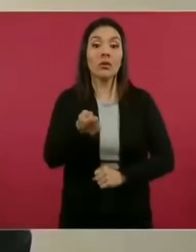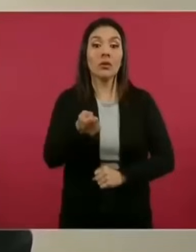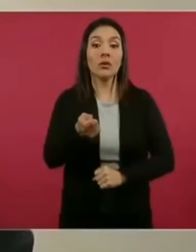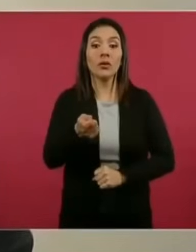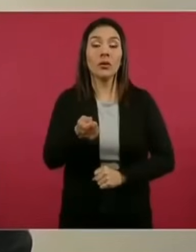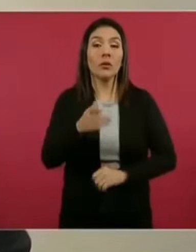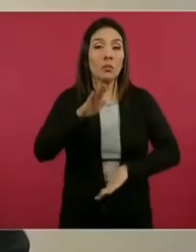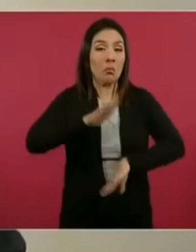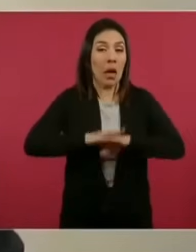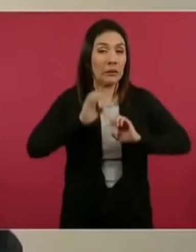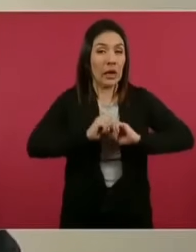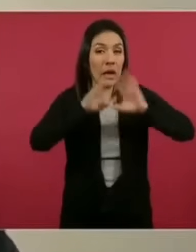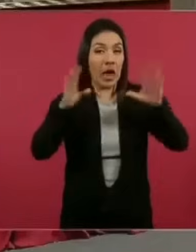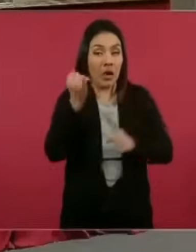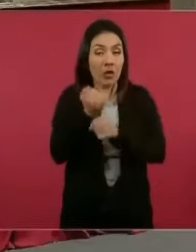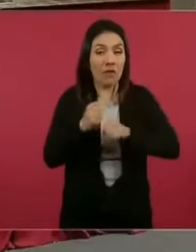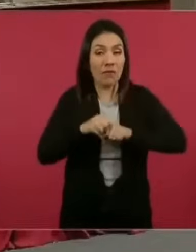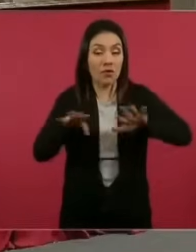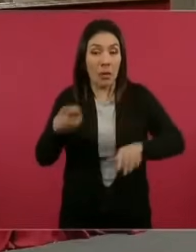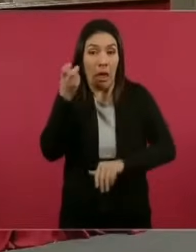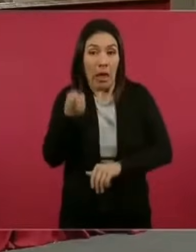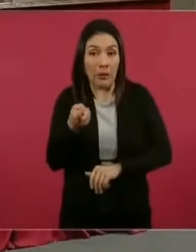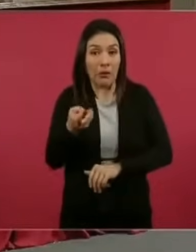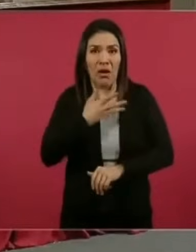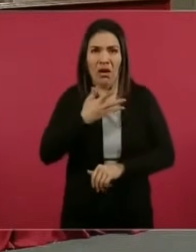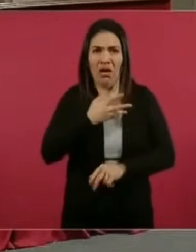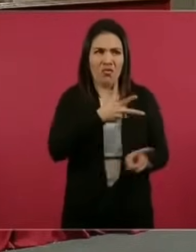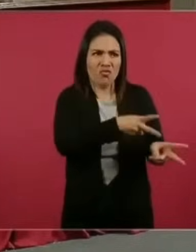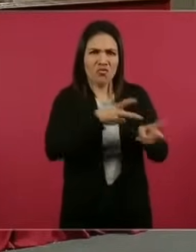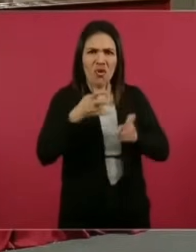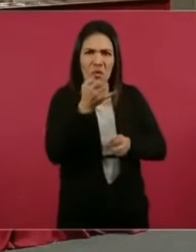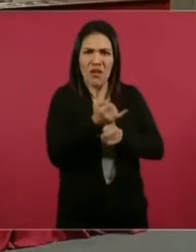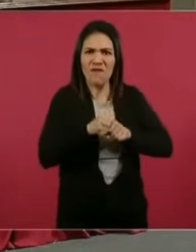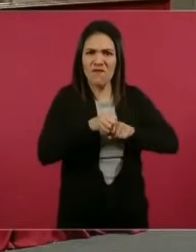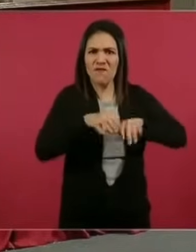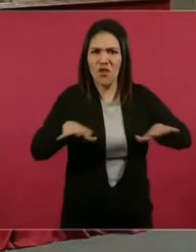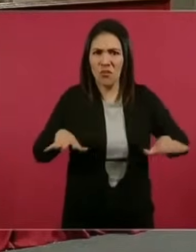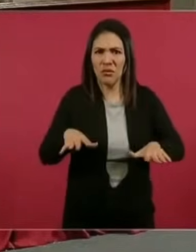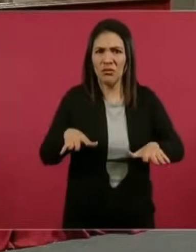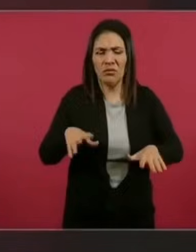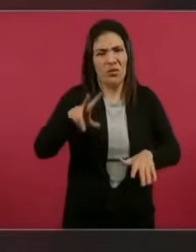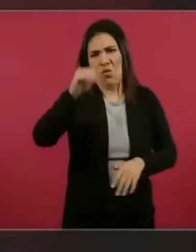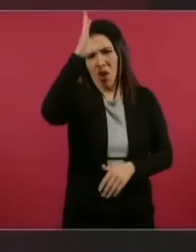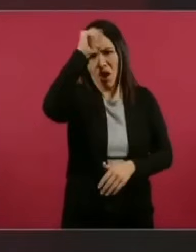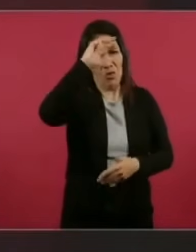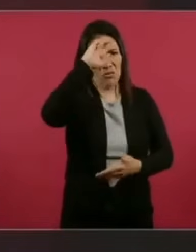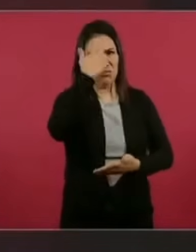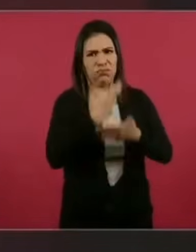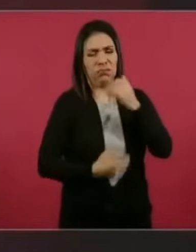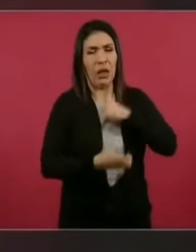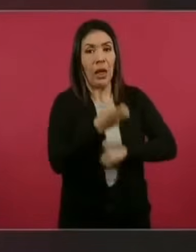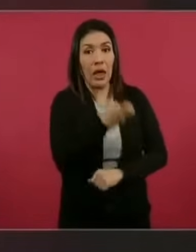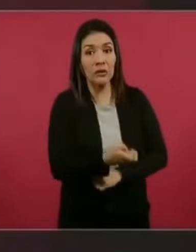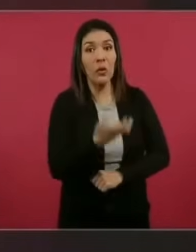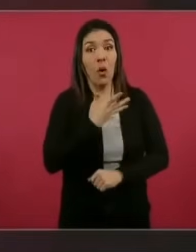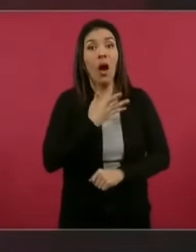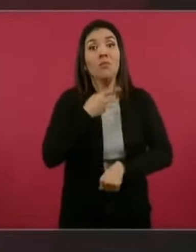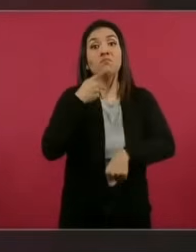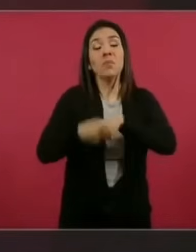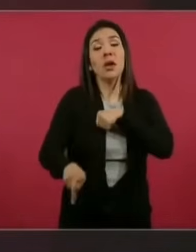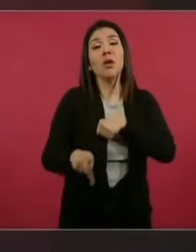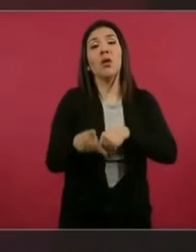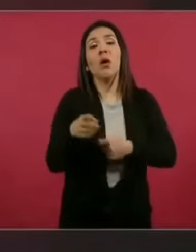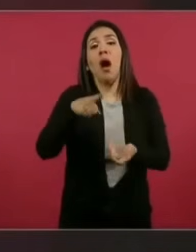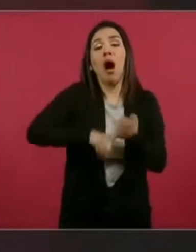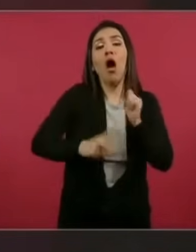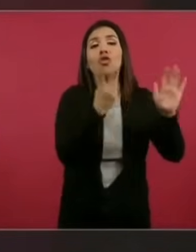para precisar esta información que se extrajo ilegalmente y que es parcial, afecta a